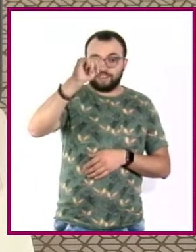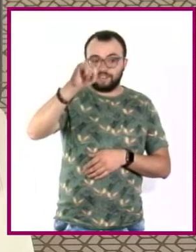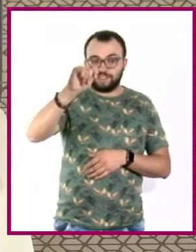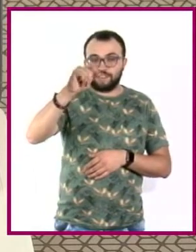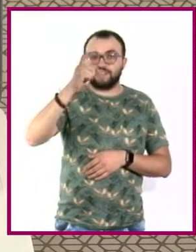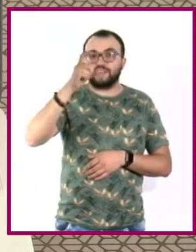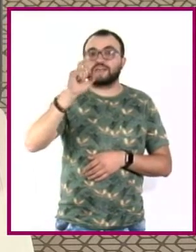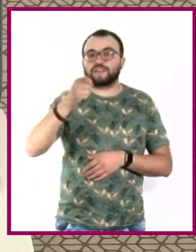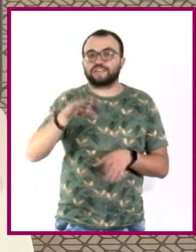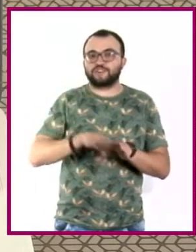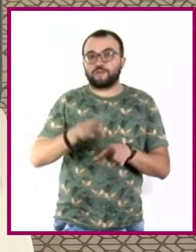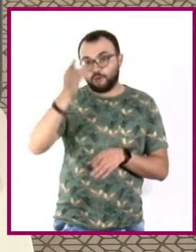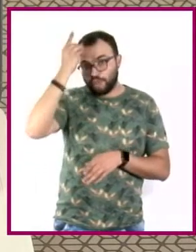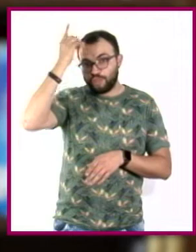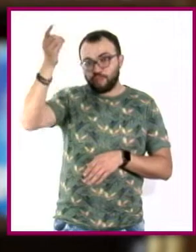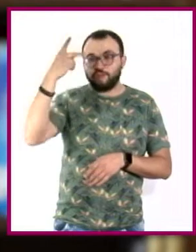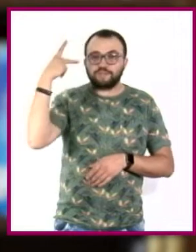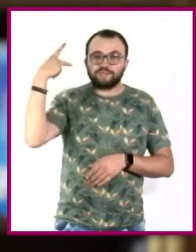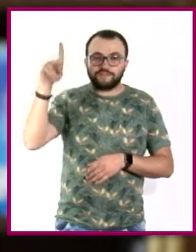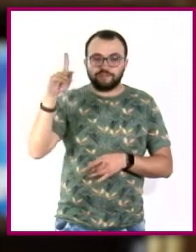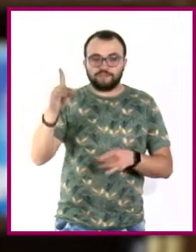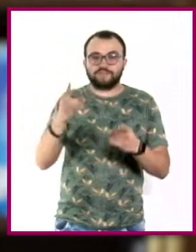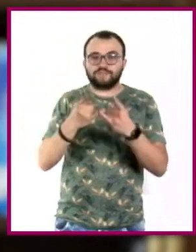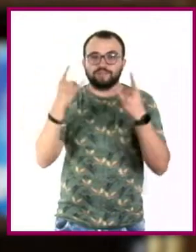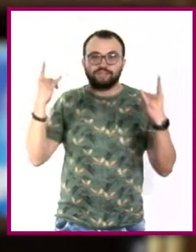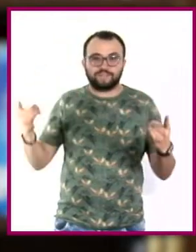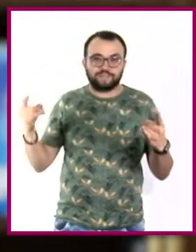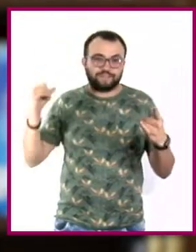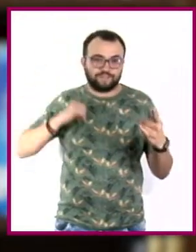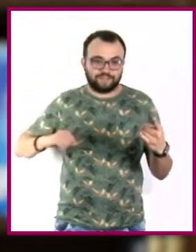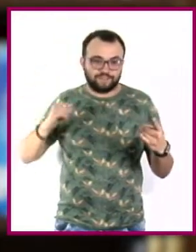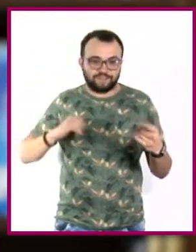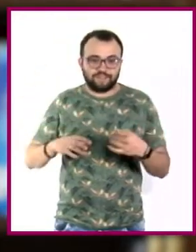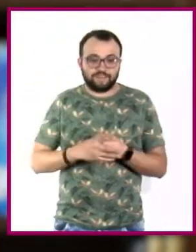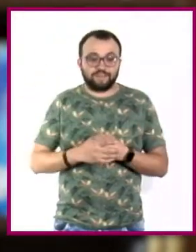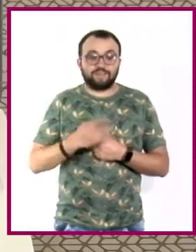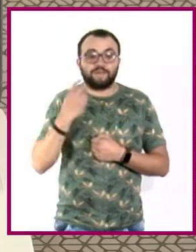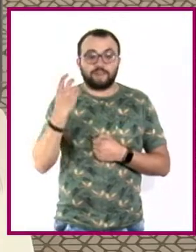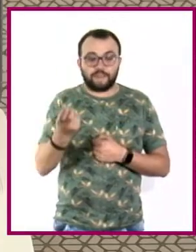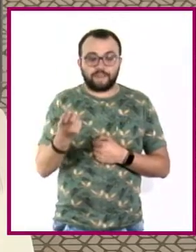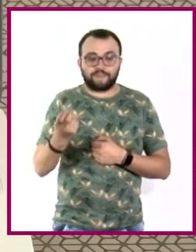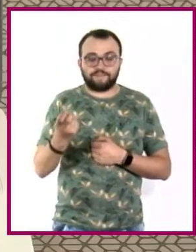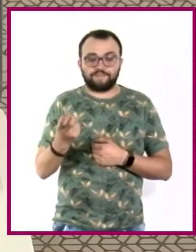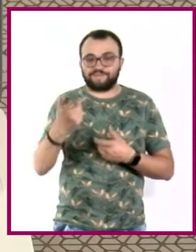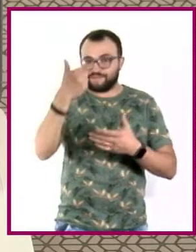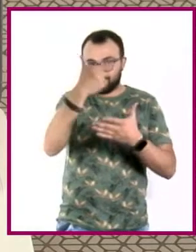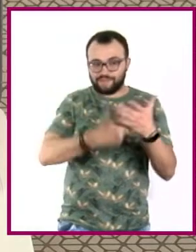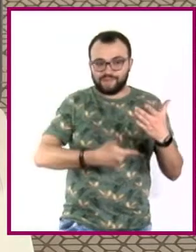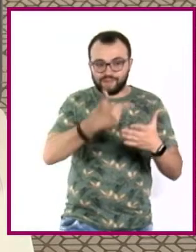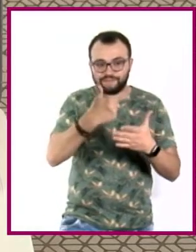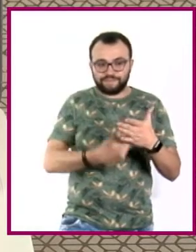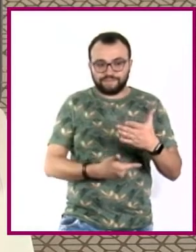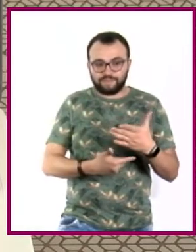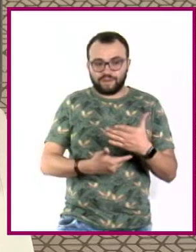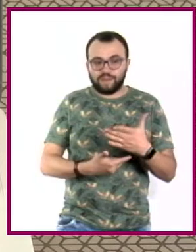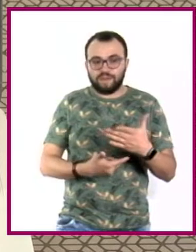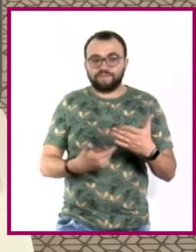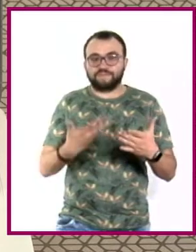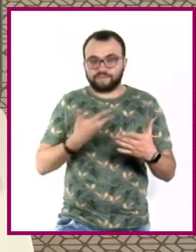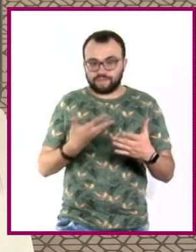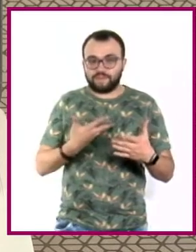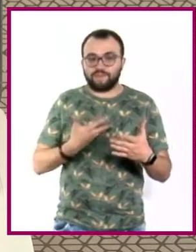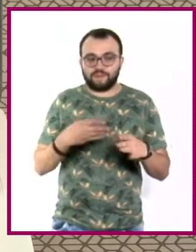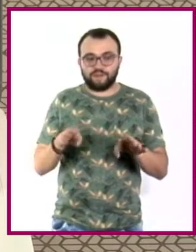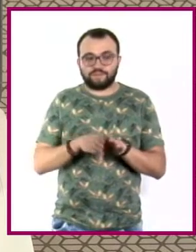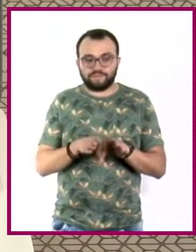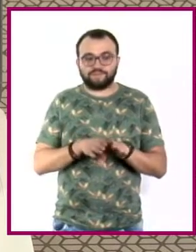la historia y de la escritura egipcia. Entonces esta base de datos Seshat y otras bases de datos que se están ahora